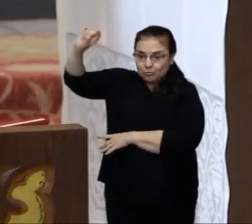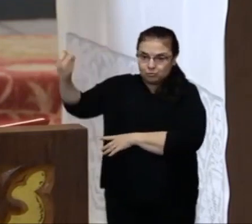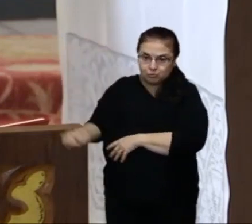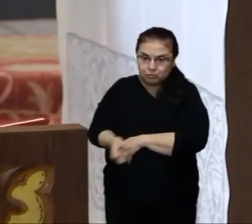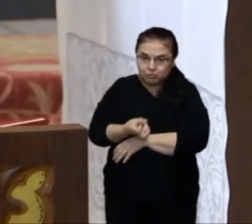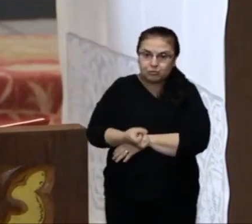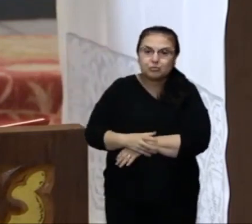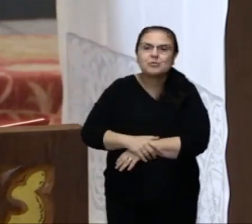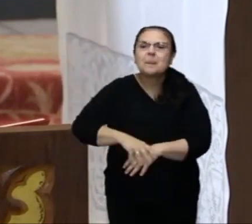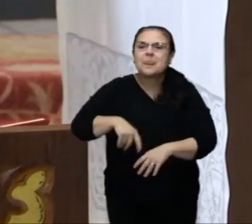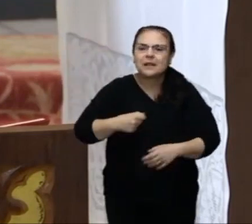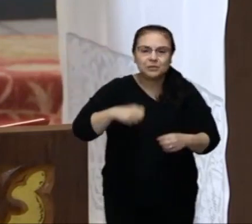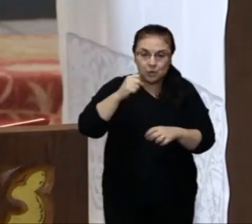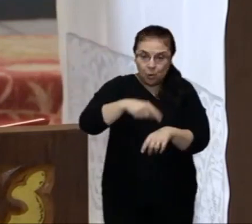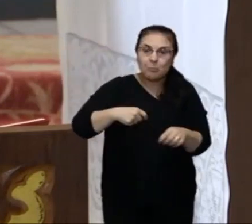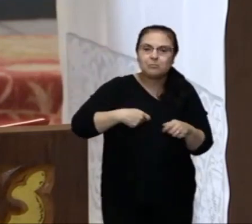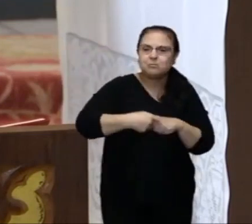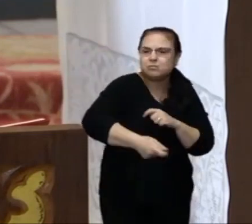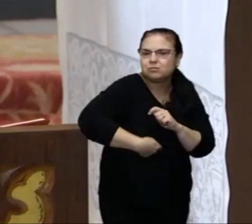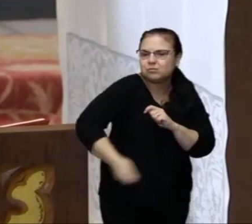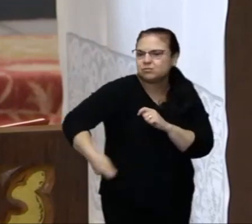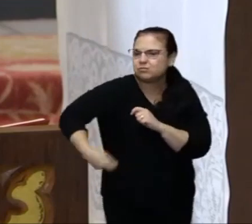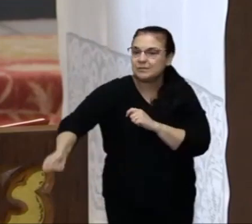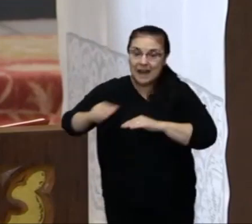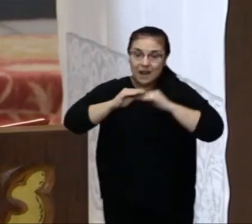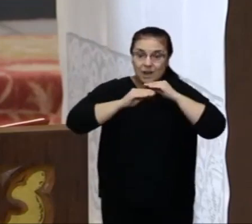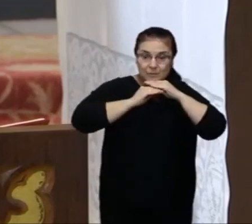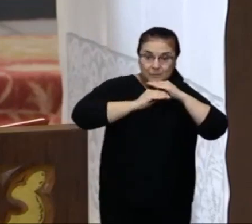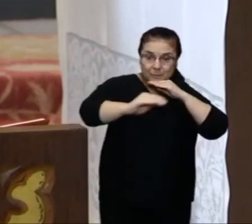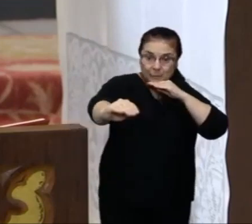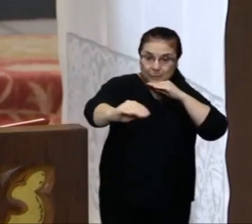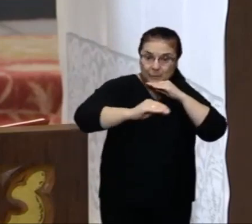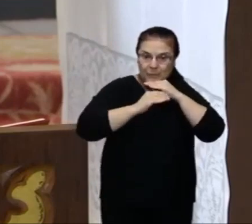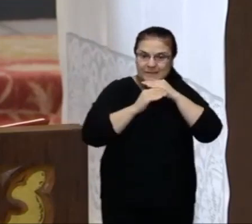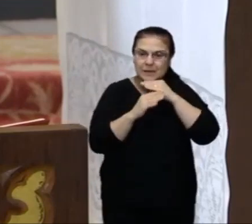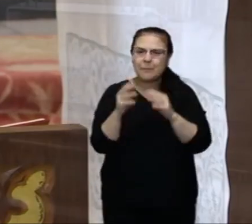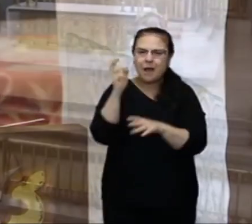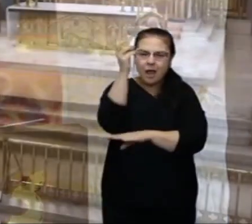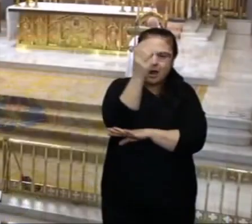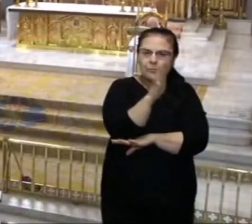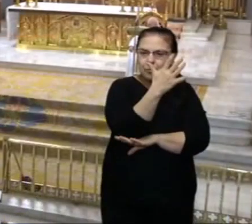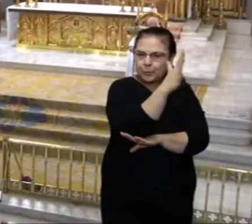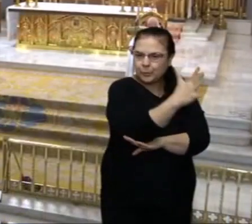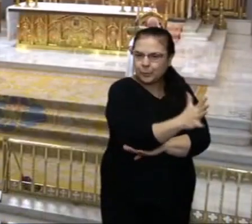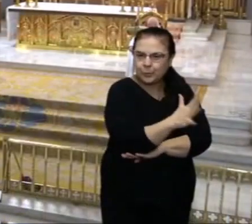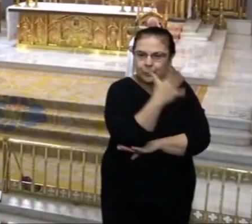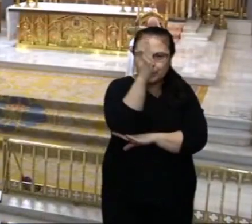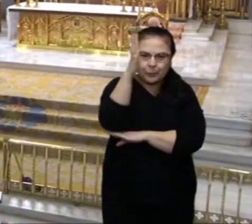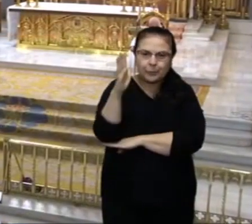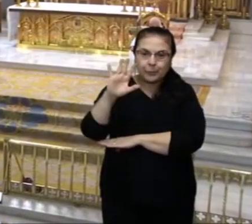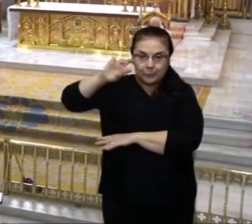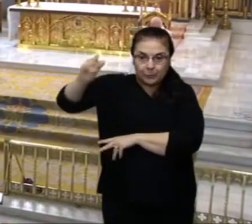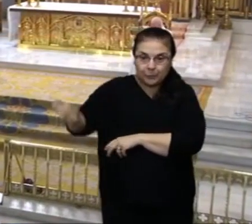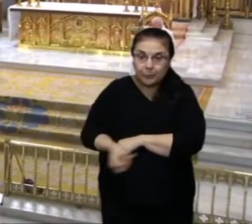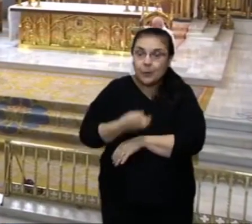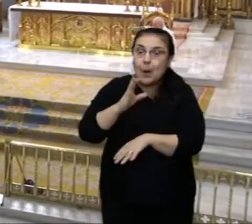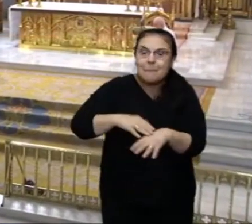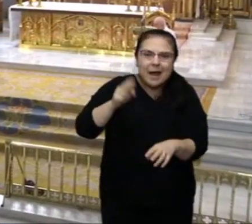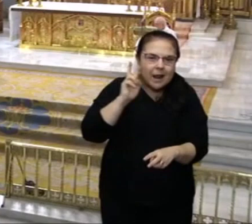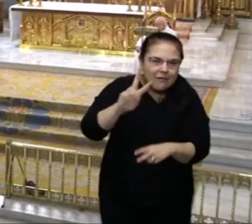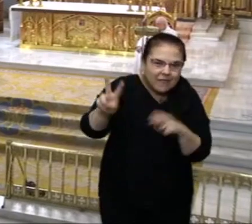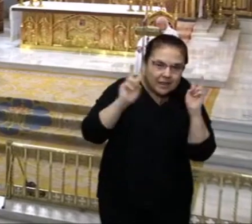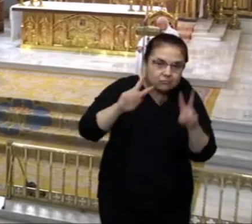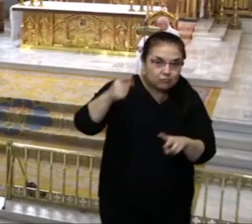olivares. Plantaré en la estepa cipreses, junto con olmos y alerces, para que vean y